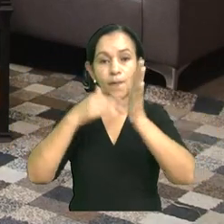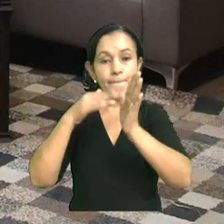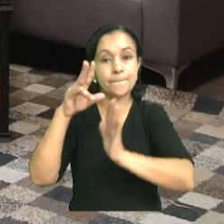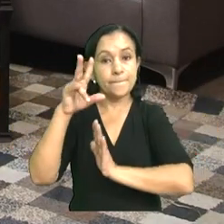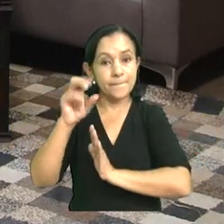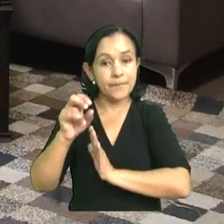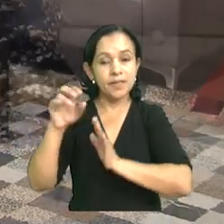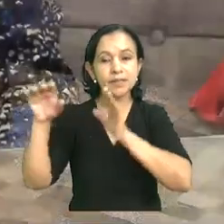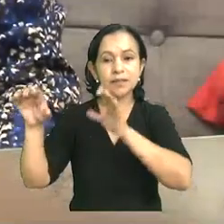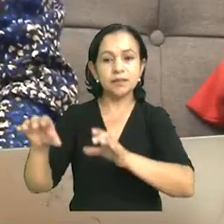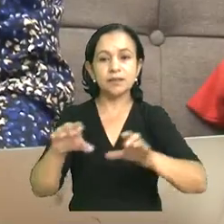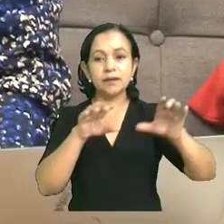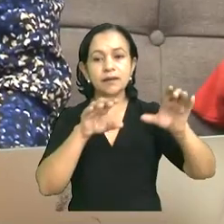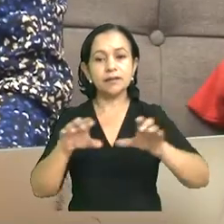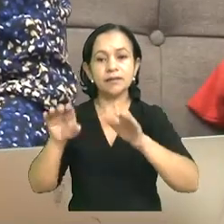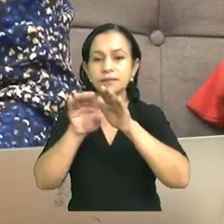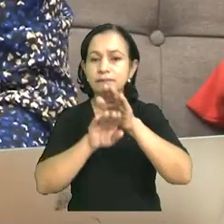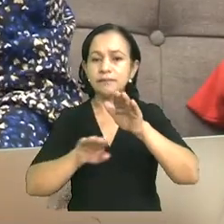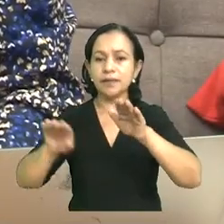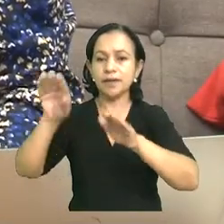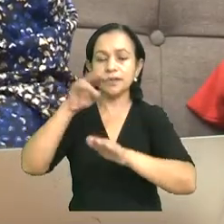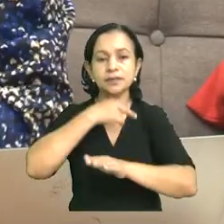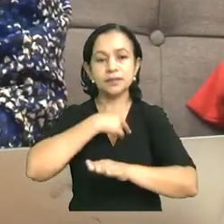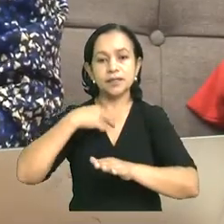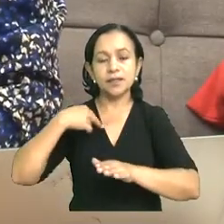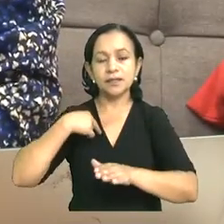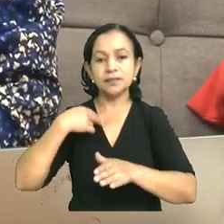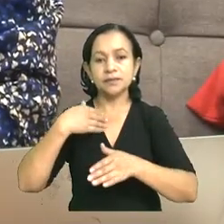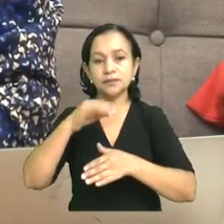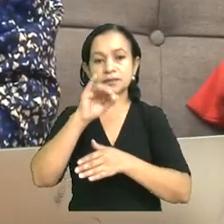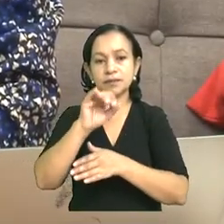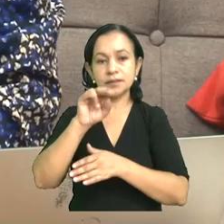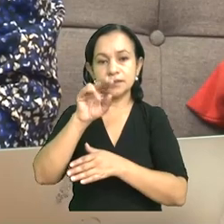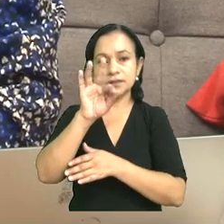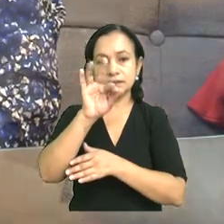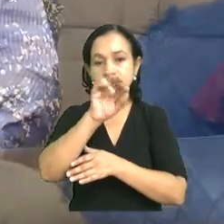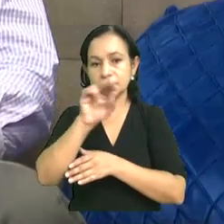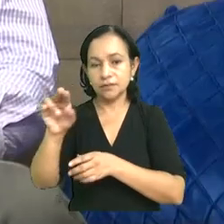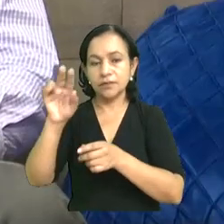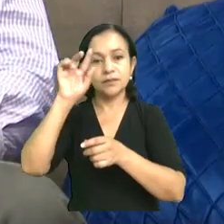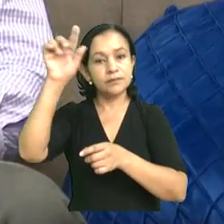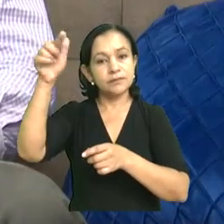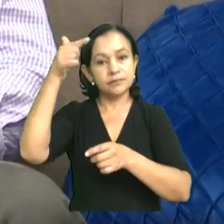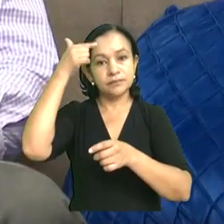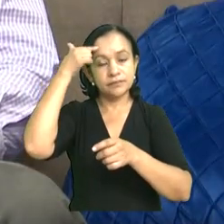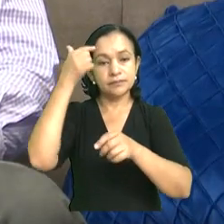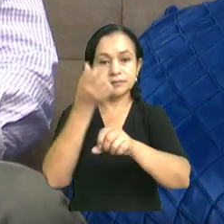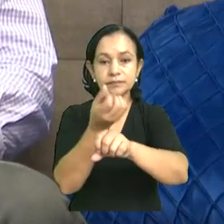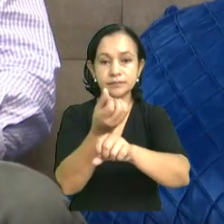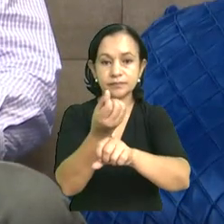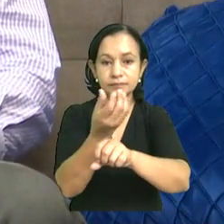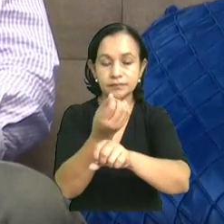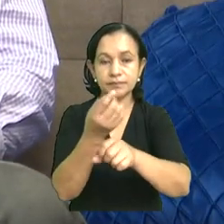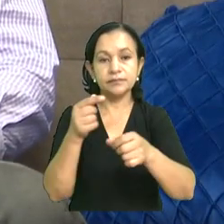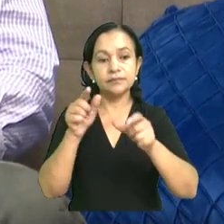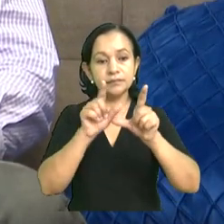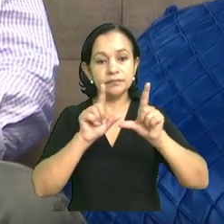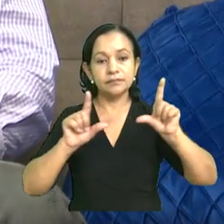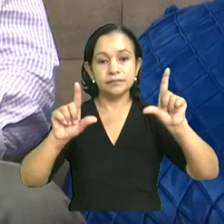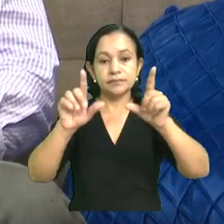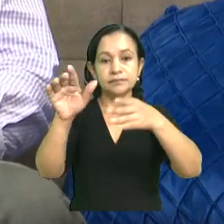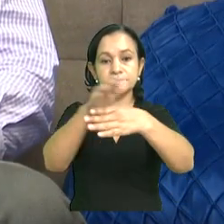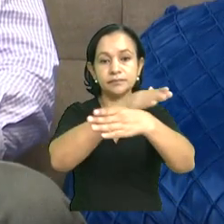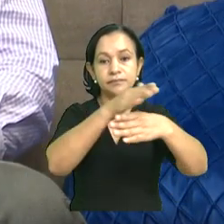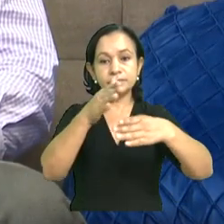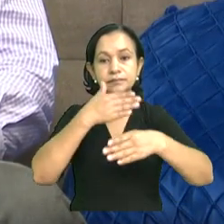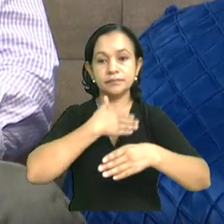¿qué otras acciones implementan pues precisamente el INIFON, los gobiernos municipales en el territorio para mejorar la